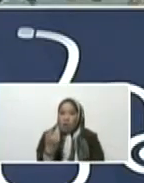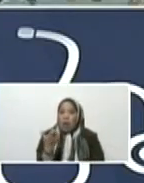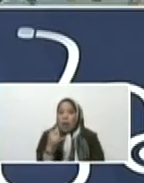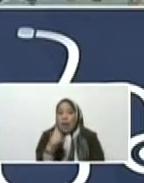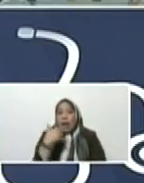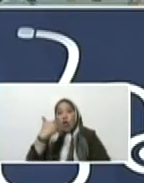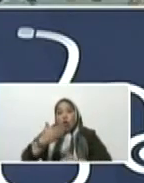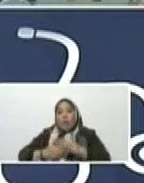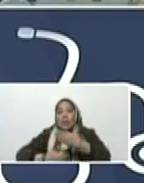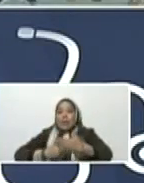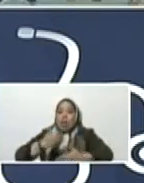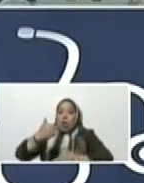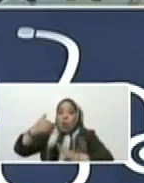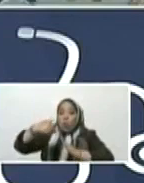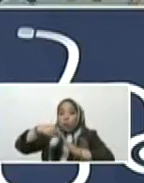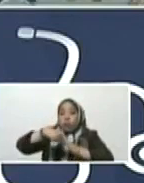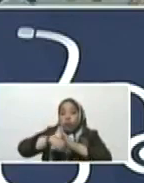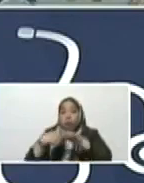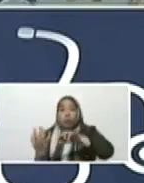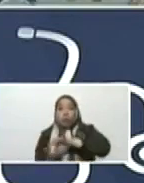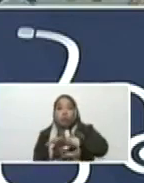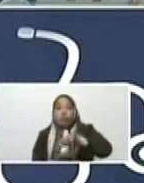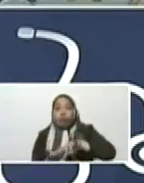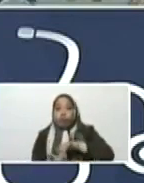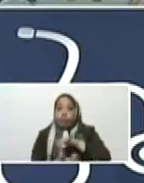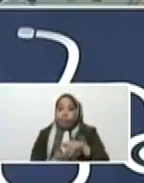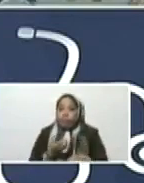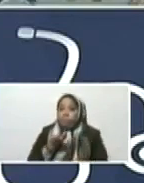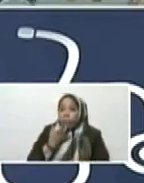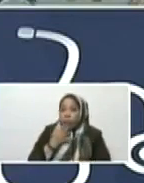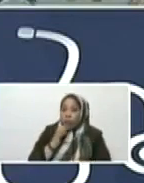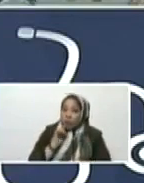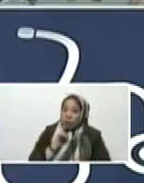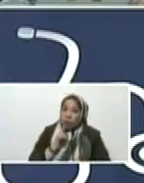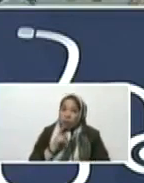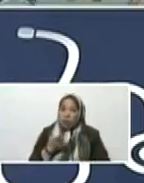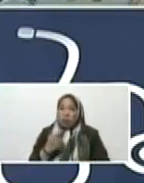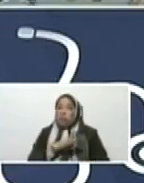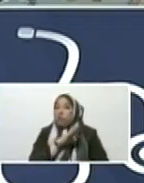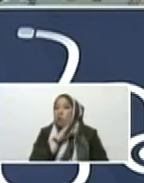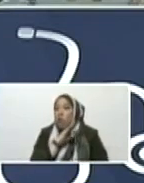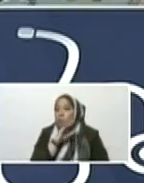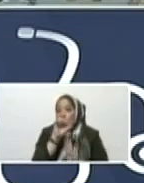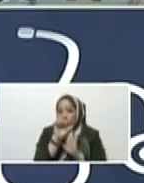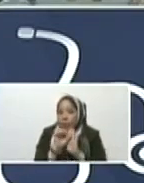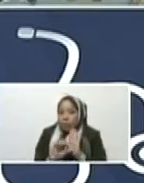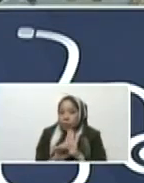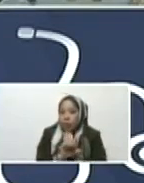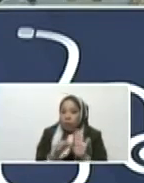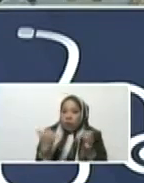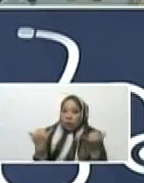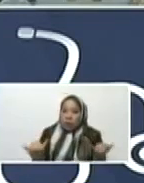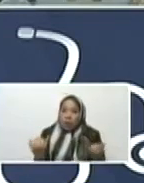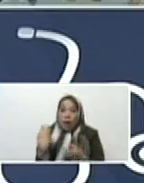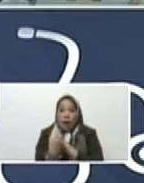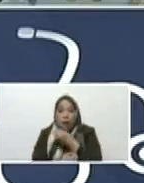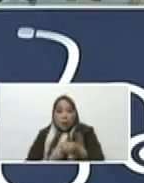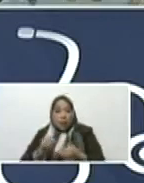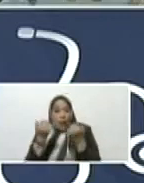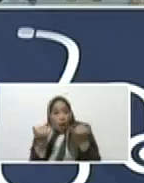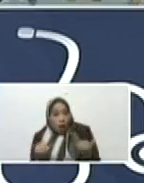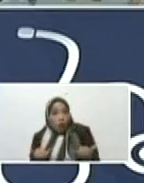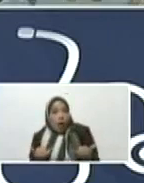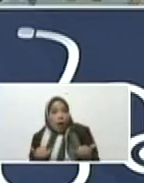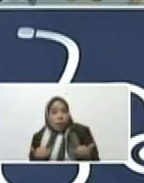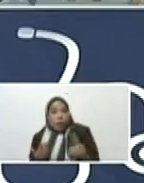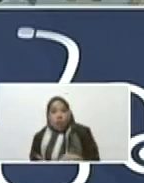fondo. El que postergó un diagnóstico, una operación, ahora lo quiere hacer.